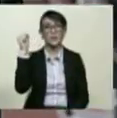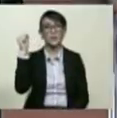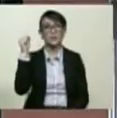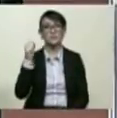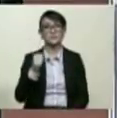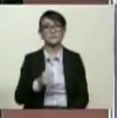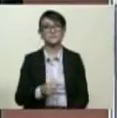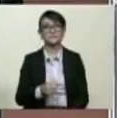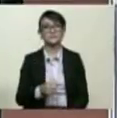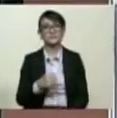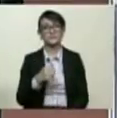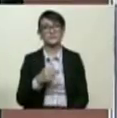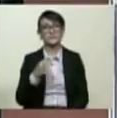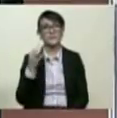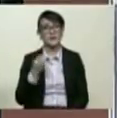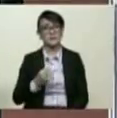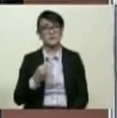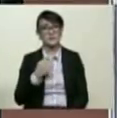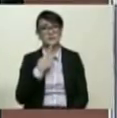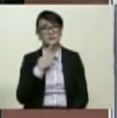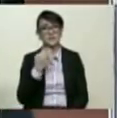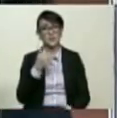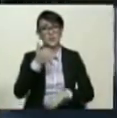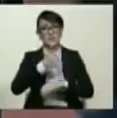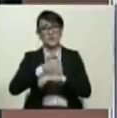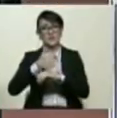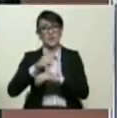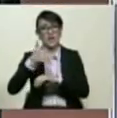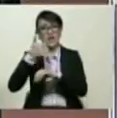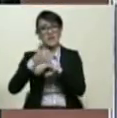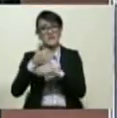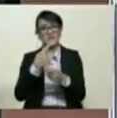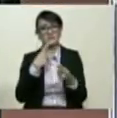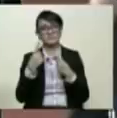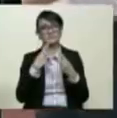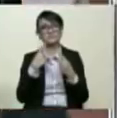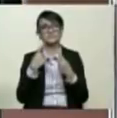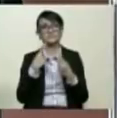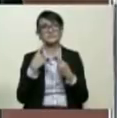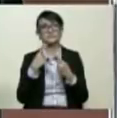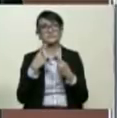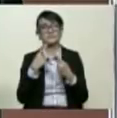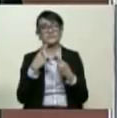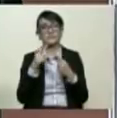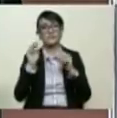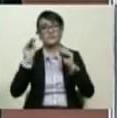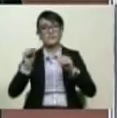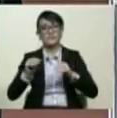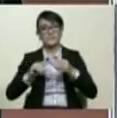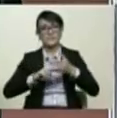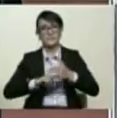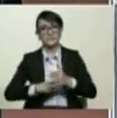también aseguró que directivos, jefes de prensa y medios de comunicación eran llamados